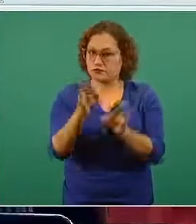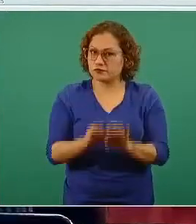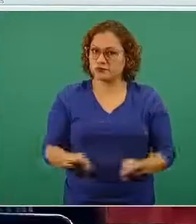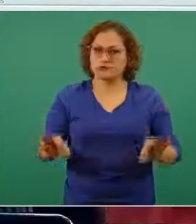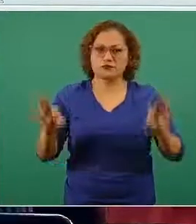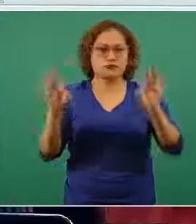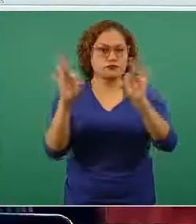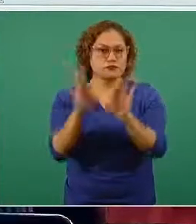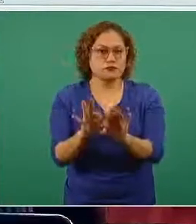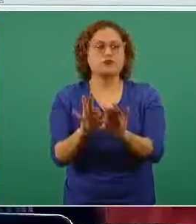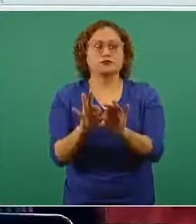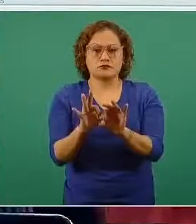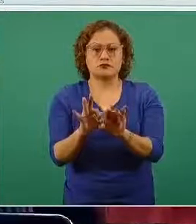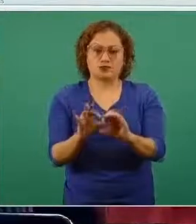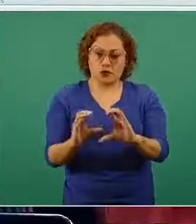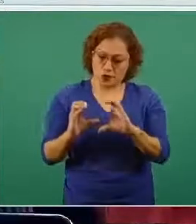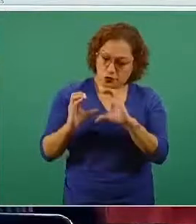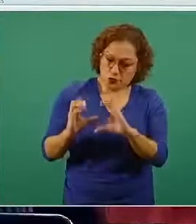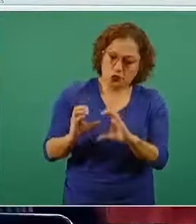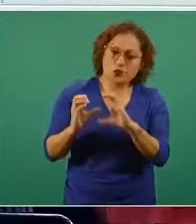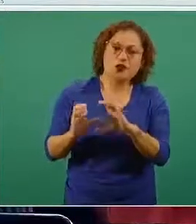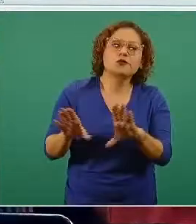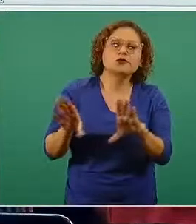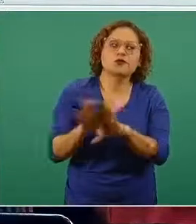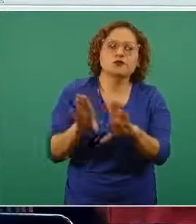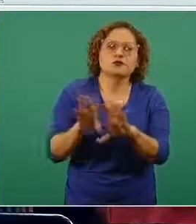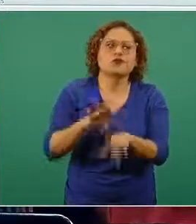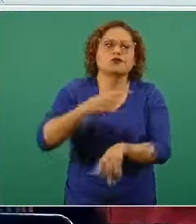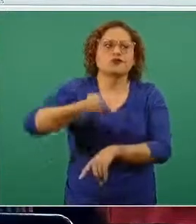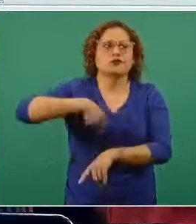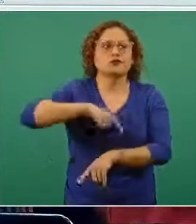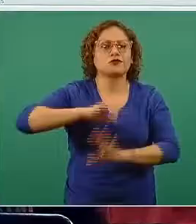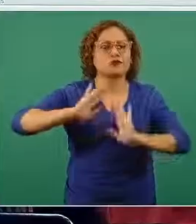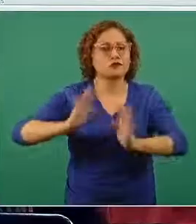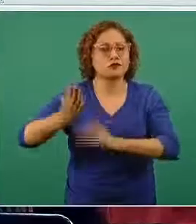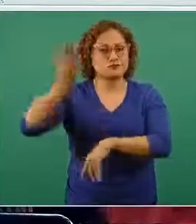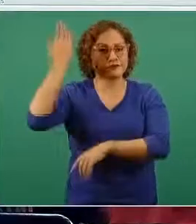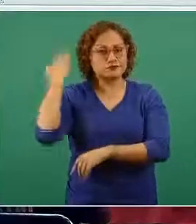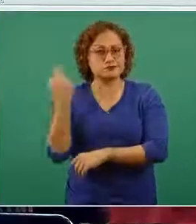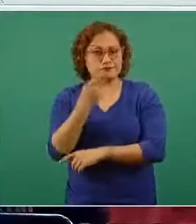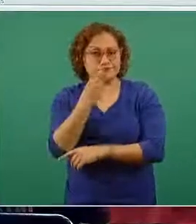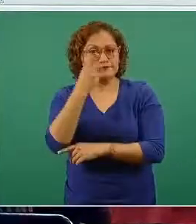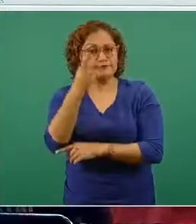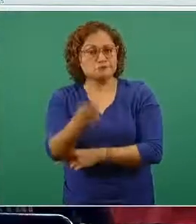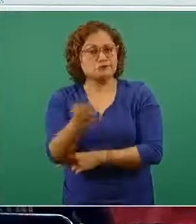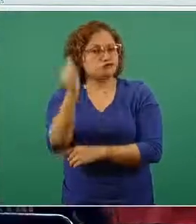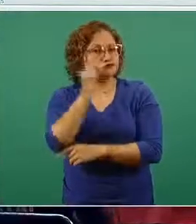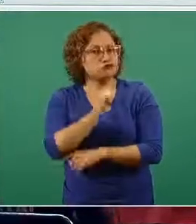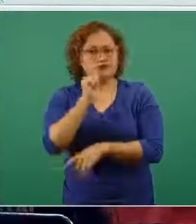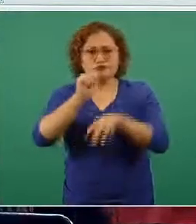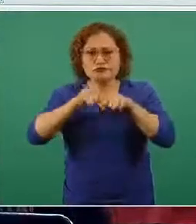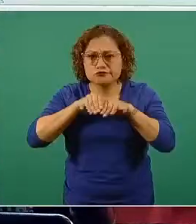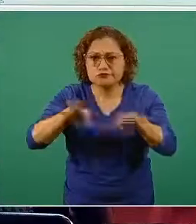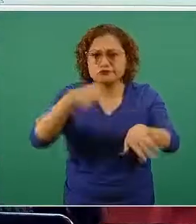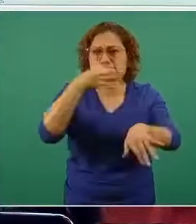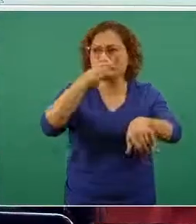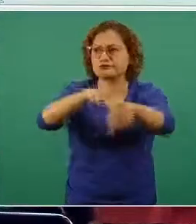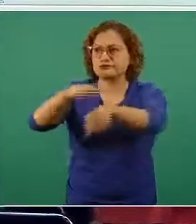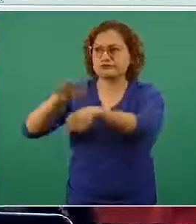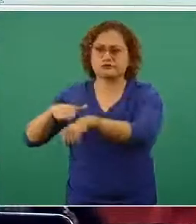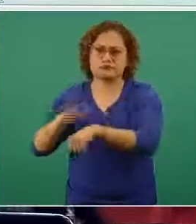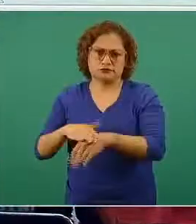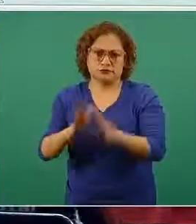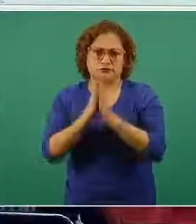las medidas que hemos nosotros dictado y las medidas que nosotros hemos compartido y que queremos que la población las haga